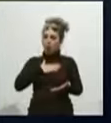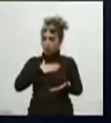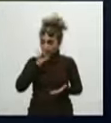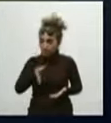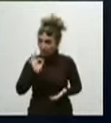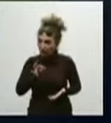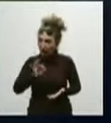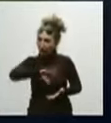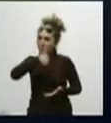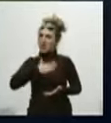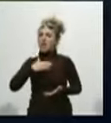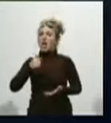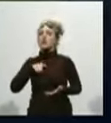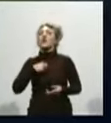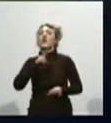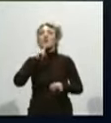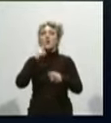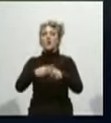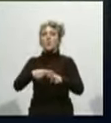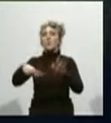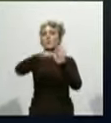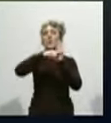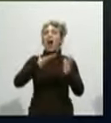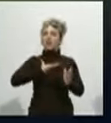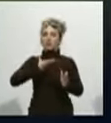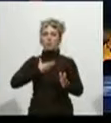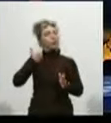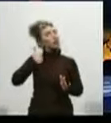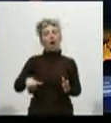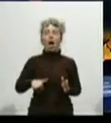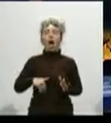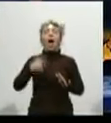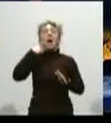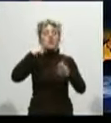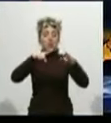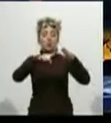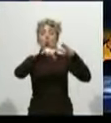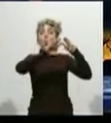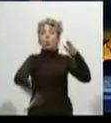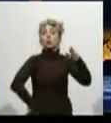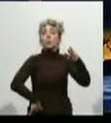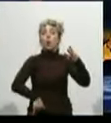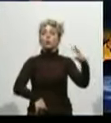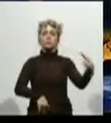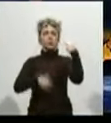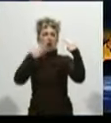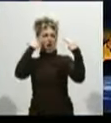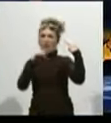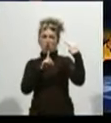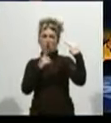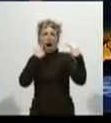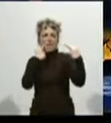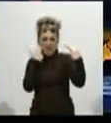mañana mismo estoy empadronando yo aquí. Le tocó al último, Isabel, usted, no me esté mirando raro y sáquese la